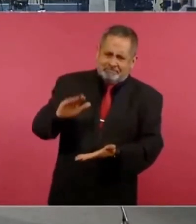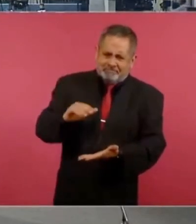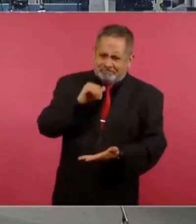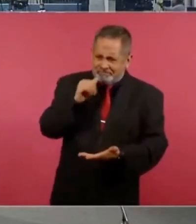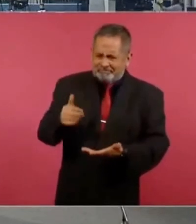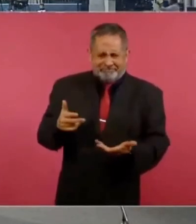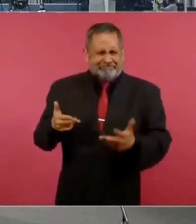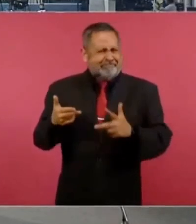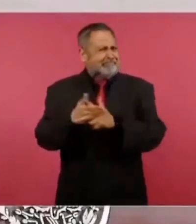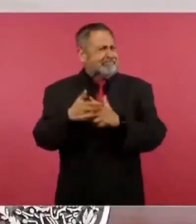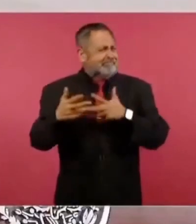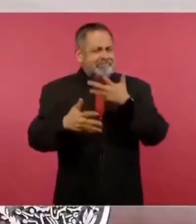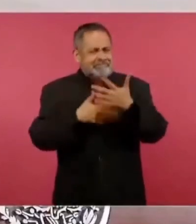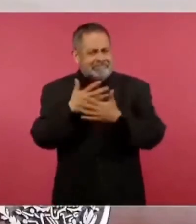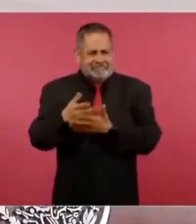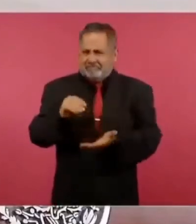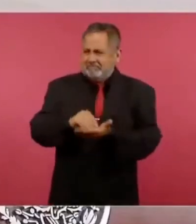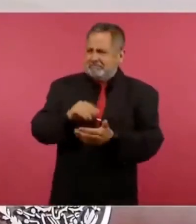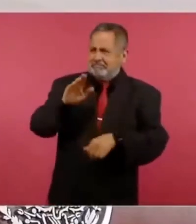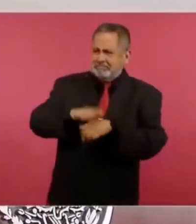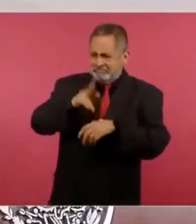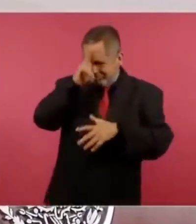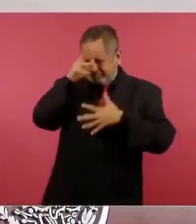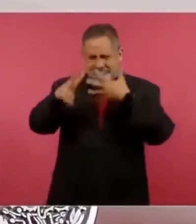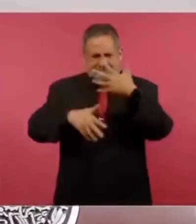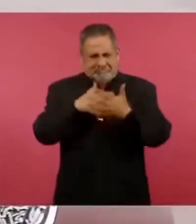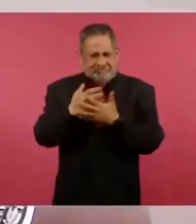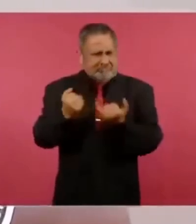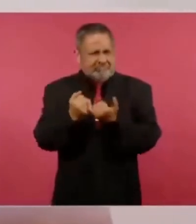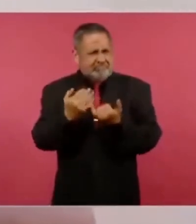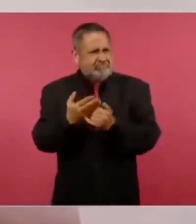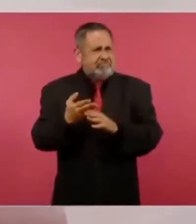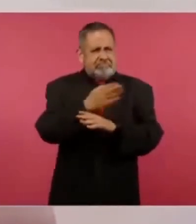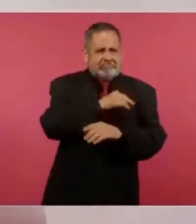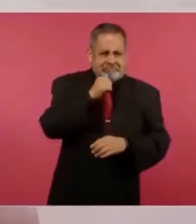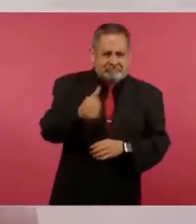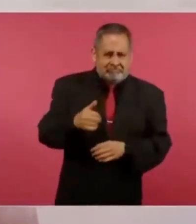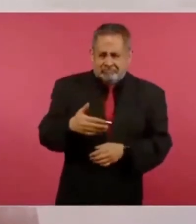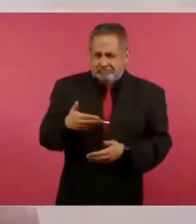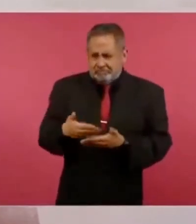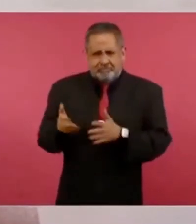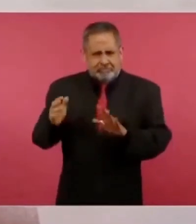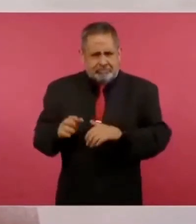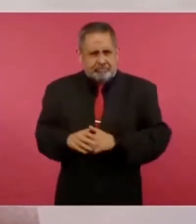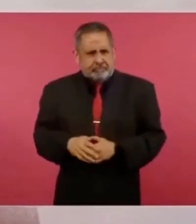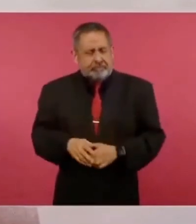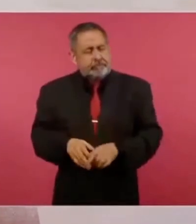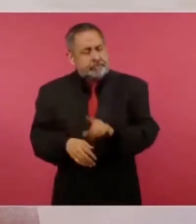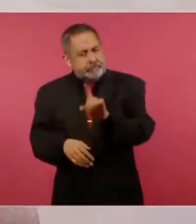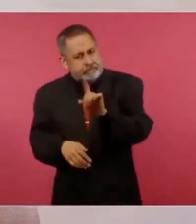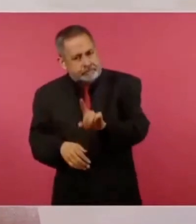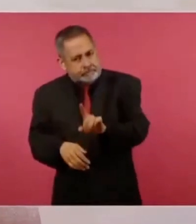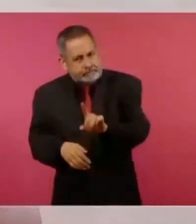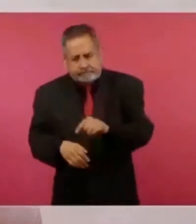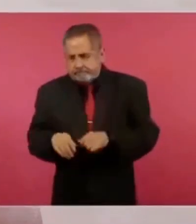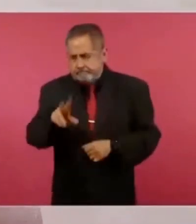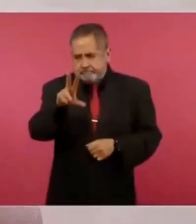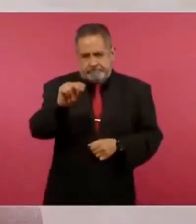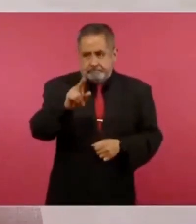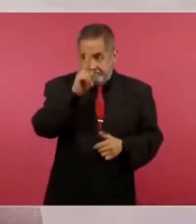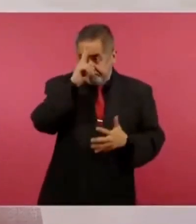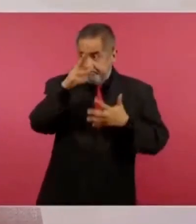¿Sí? ¿O por qué ahora hay más violencia que antes? Te diría primero, no hay más violencia,